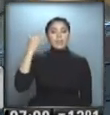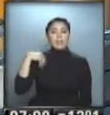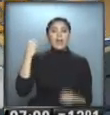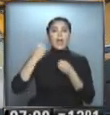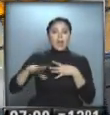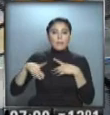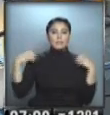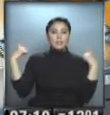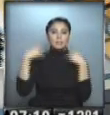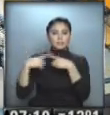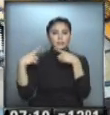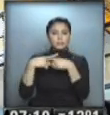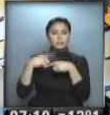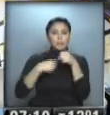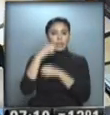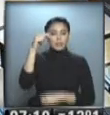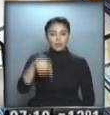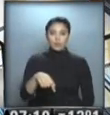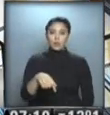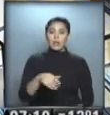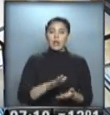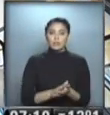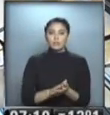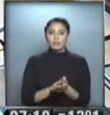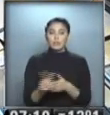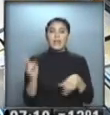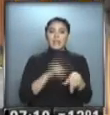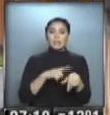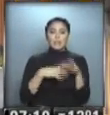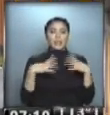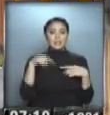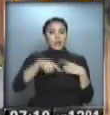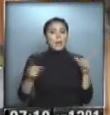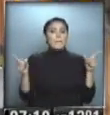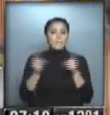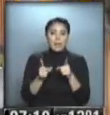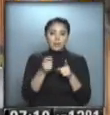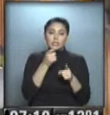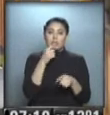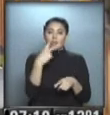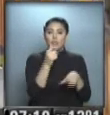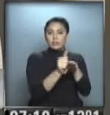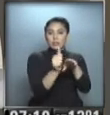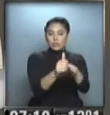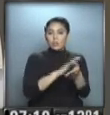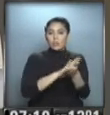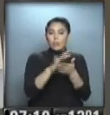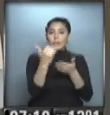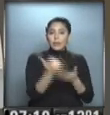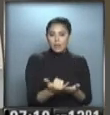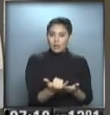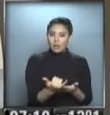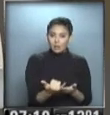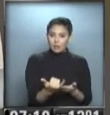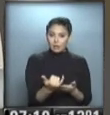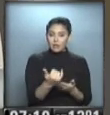incluye otro punto de discusión. Es el que refiere a la reducción del tiempo de descanso del personal, que implica la extensión del recorrido sin la